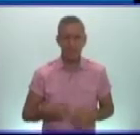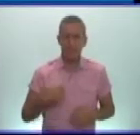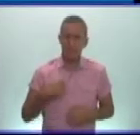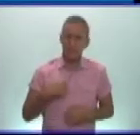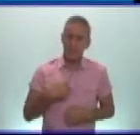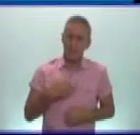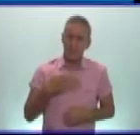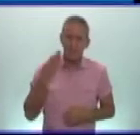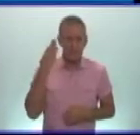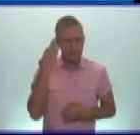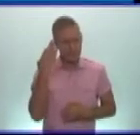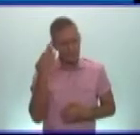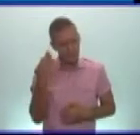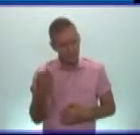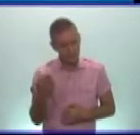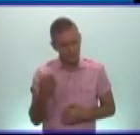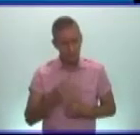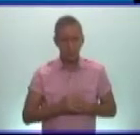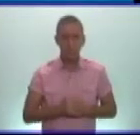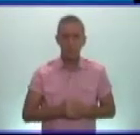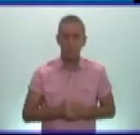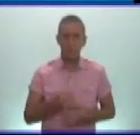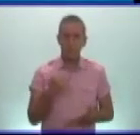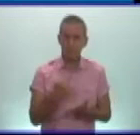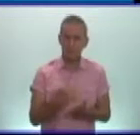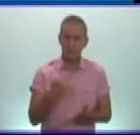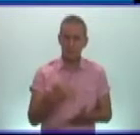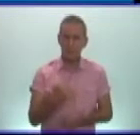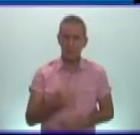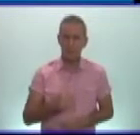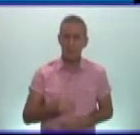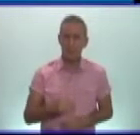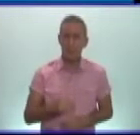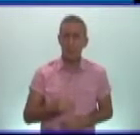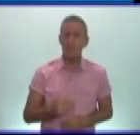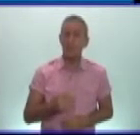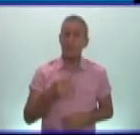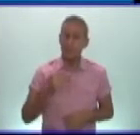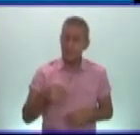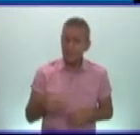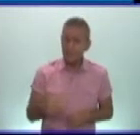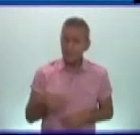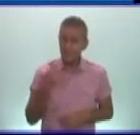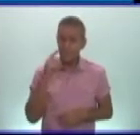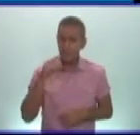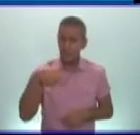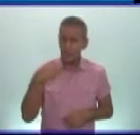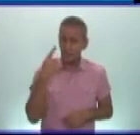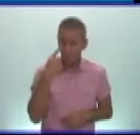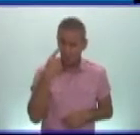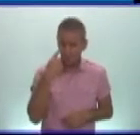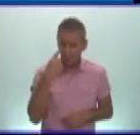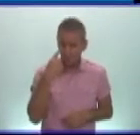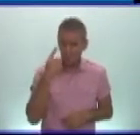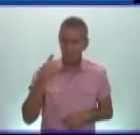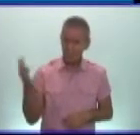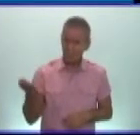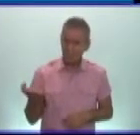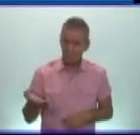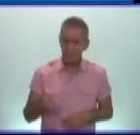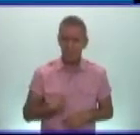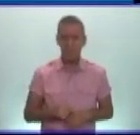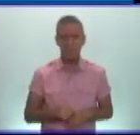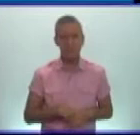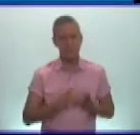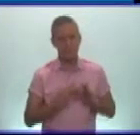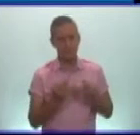Y pronto nos veremos, una carta familiar. Lo dejamos un breve tiempo para que comprueben si lo